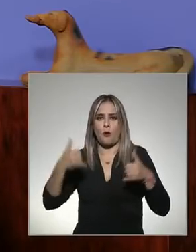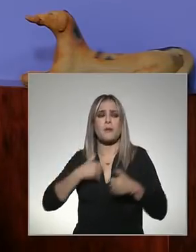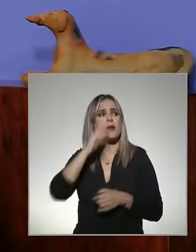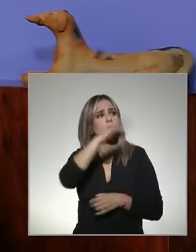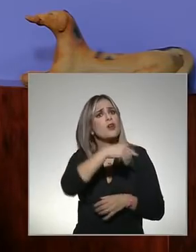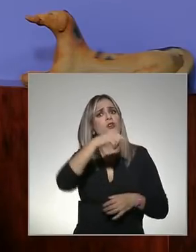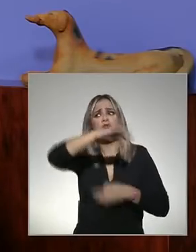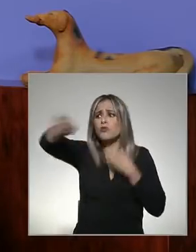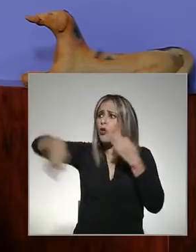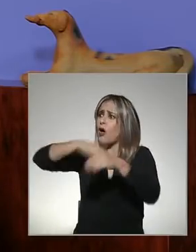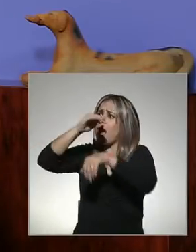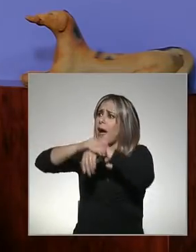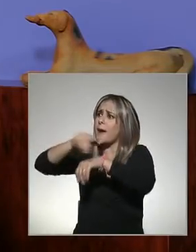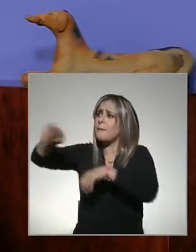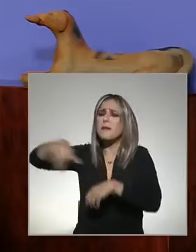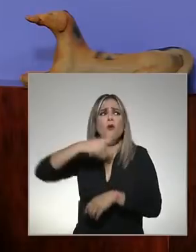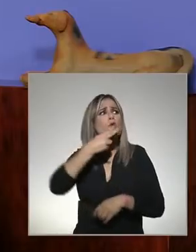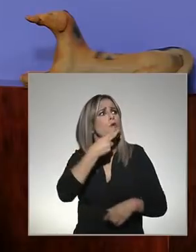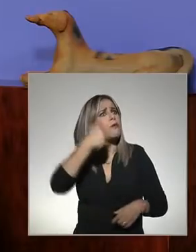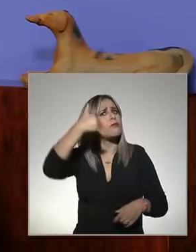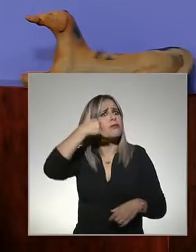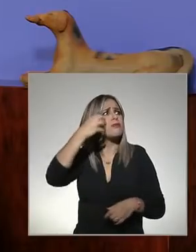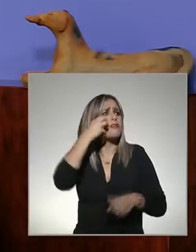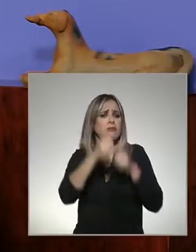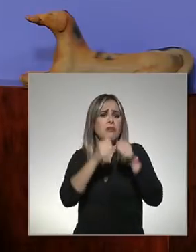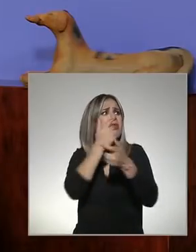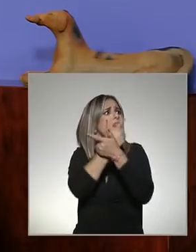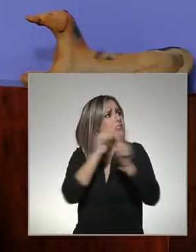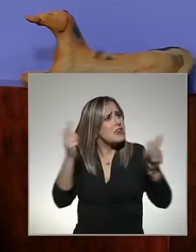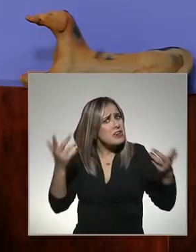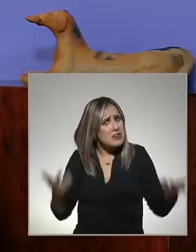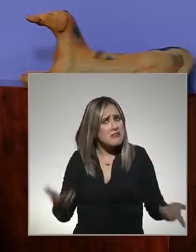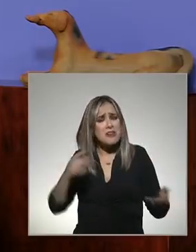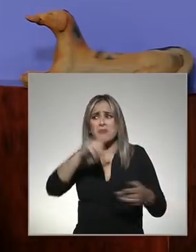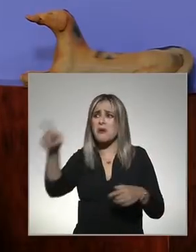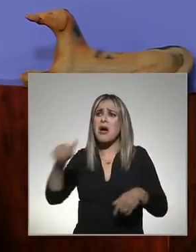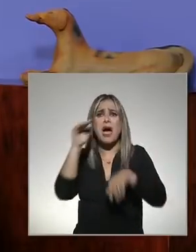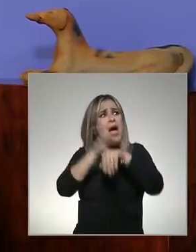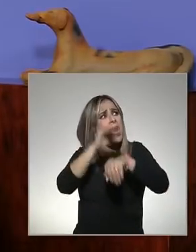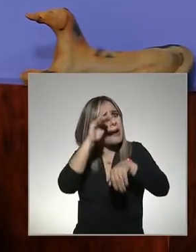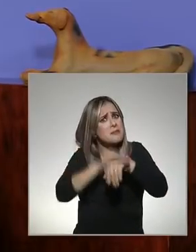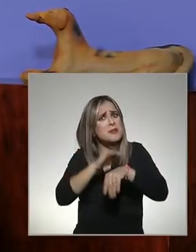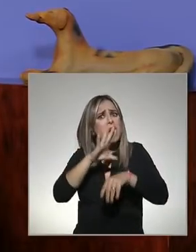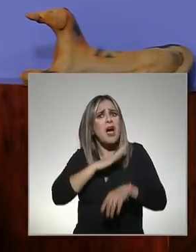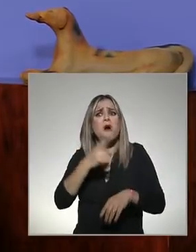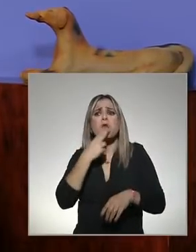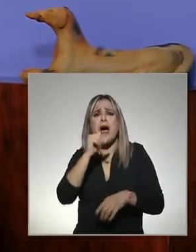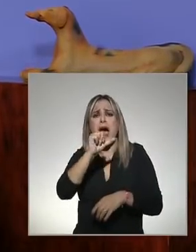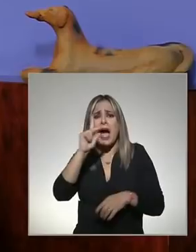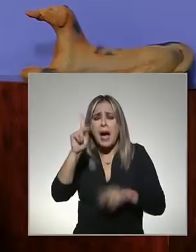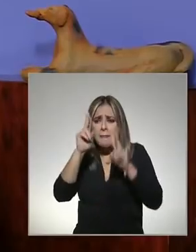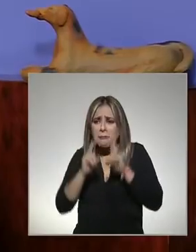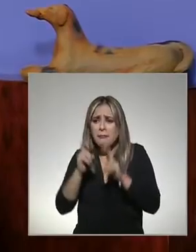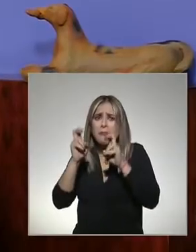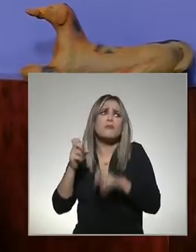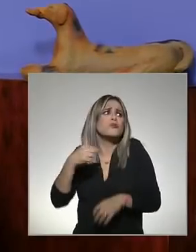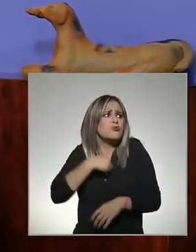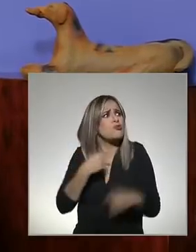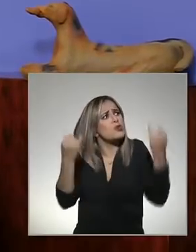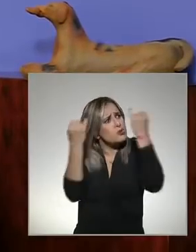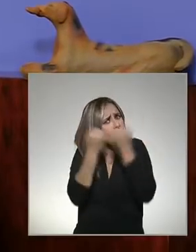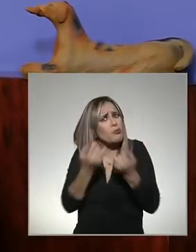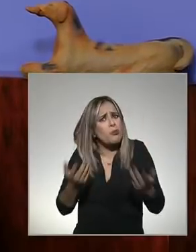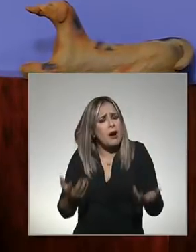pero todos mis amigos usan el teléfono libremente? Todos mis amigos están usando aplicaciones, ¿por qué yo no?